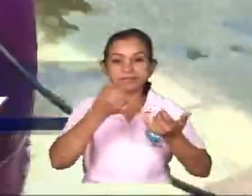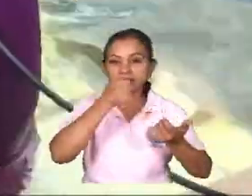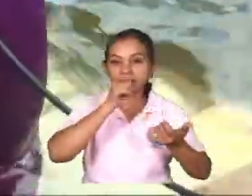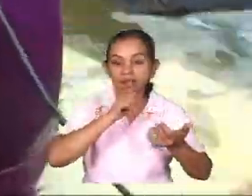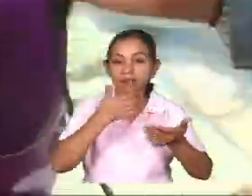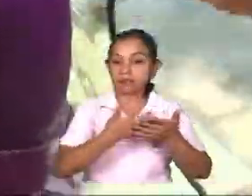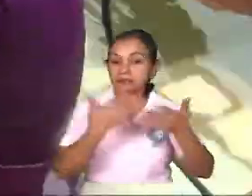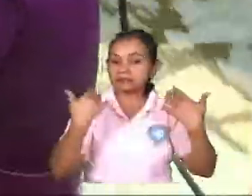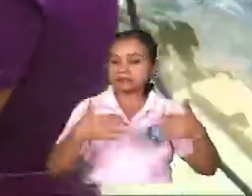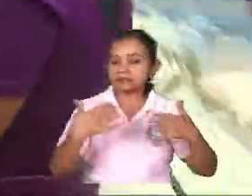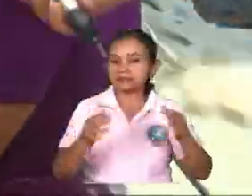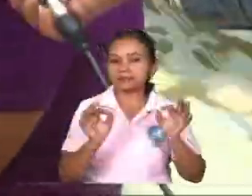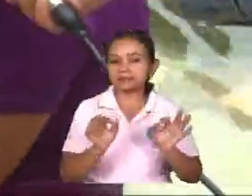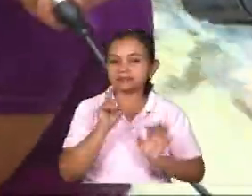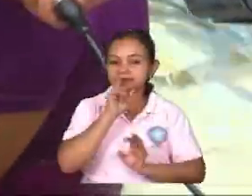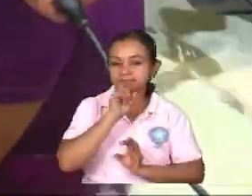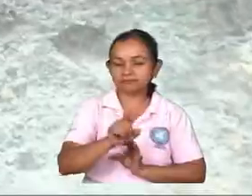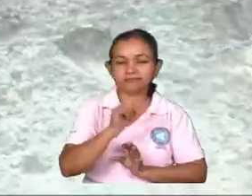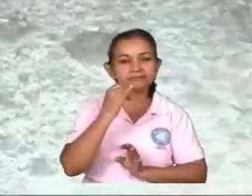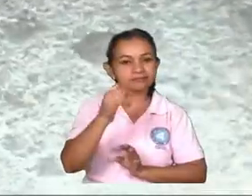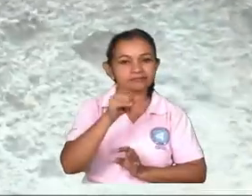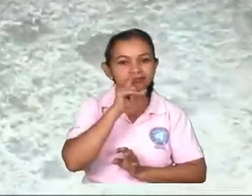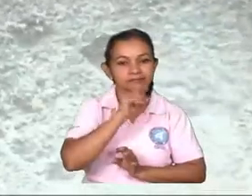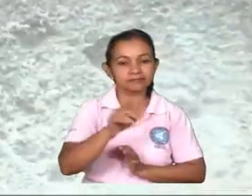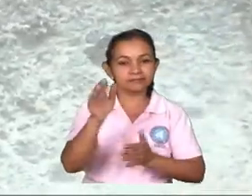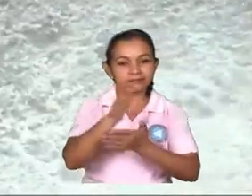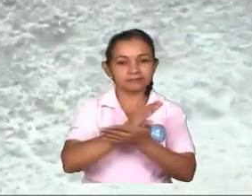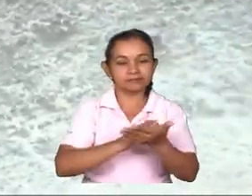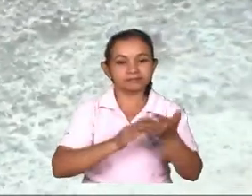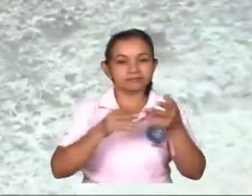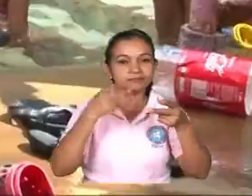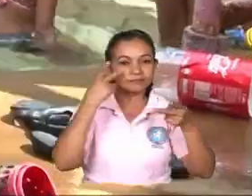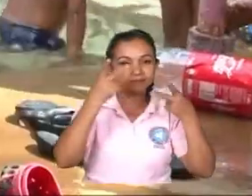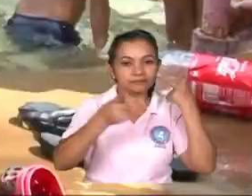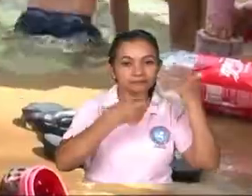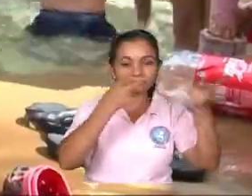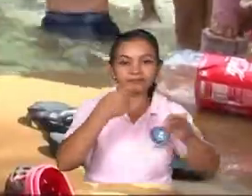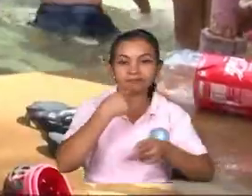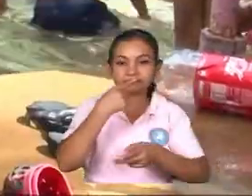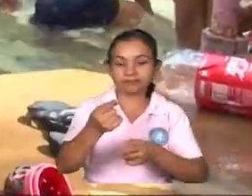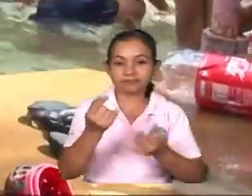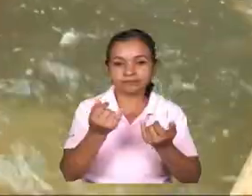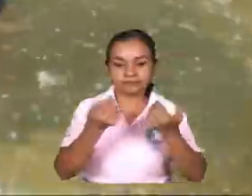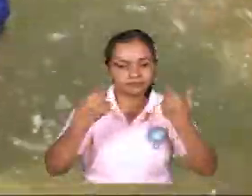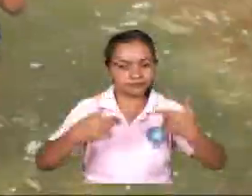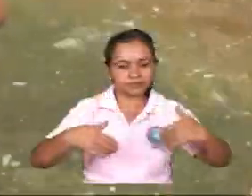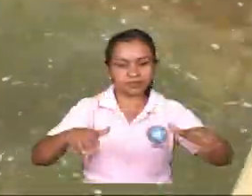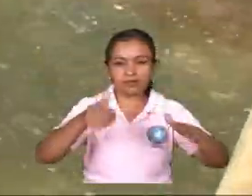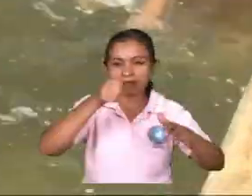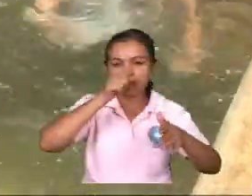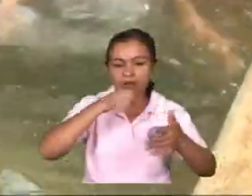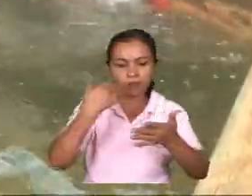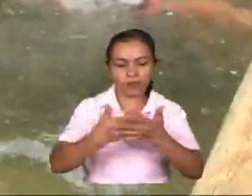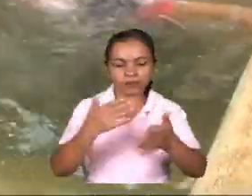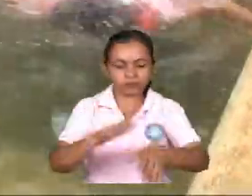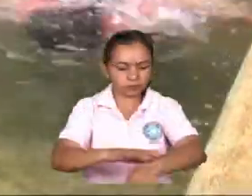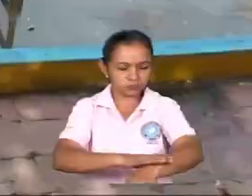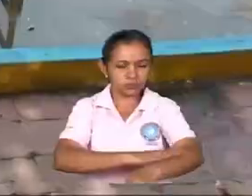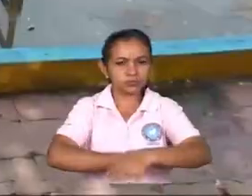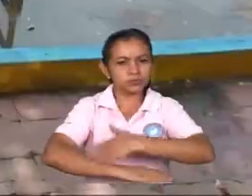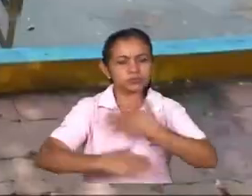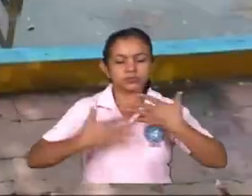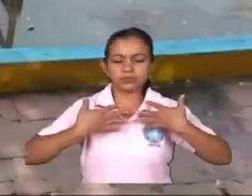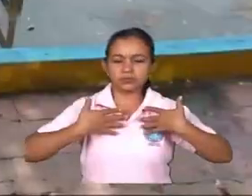bien rica. ¿Le gustó acá? Ah, claro. Algunos de los visitantes aseguran que la fuente natural de agua caliente lo cura todo. Aquí